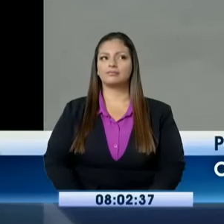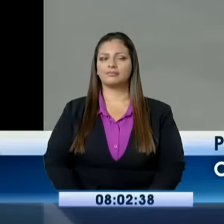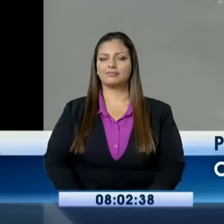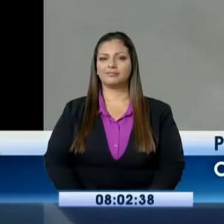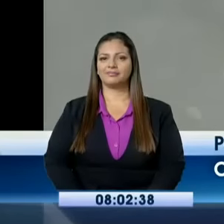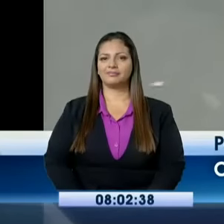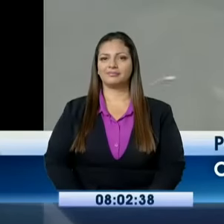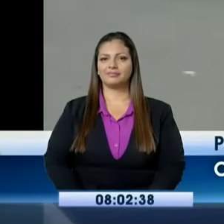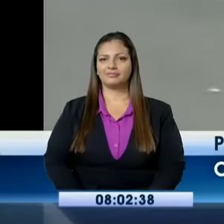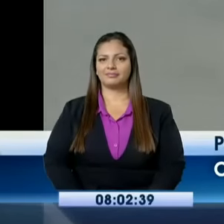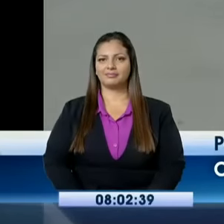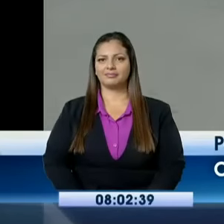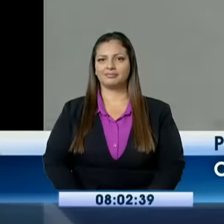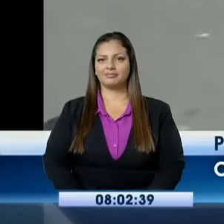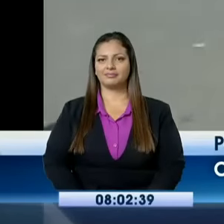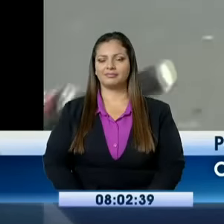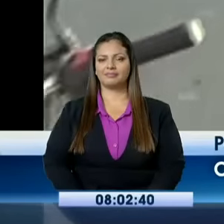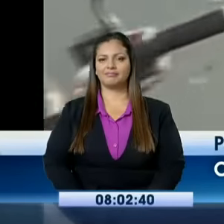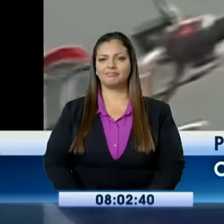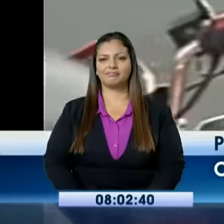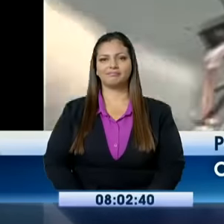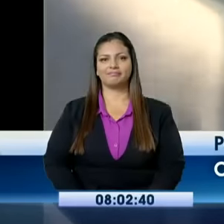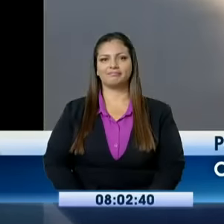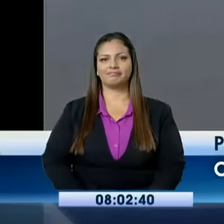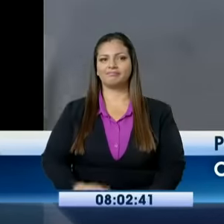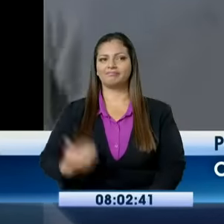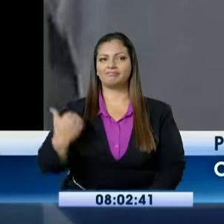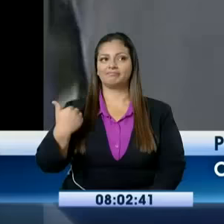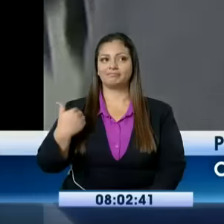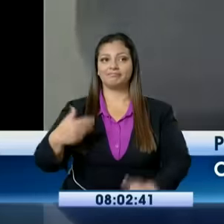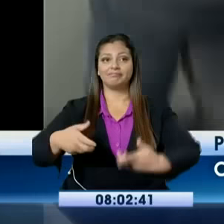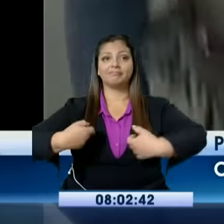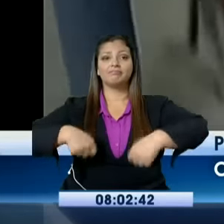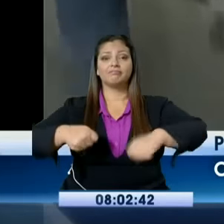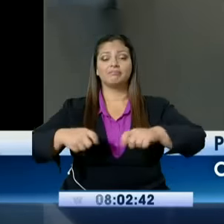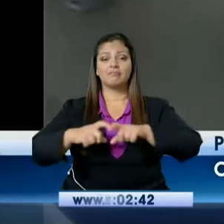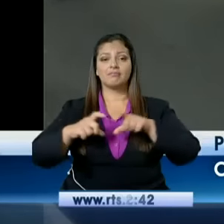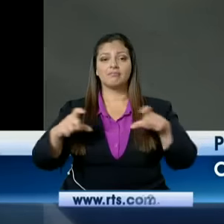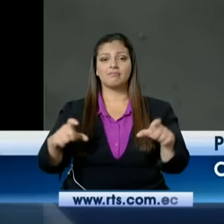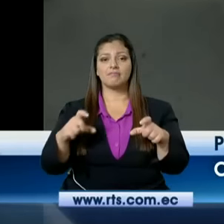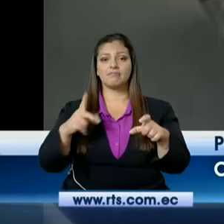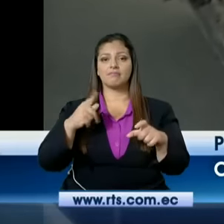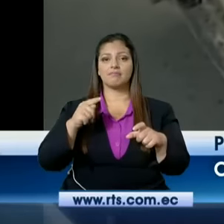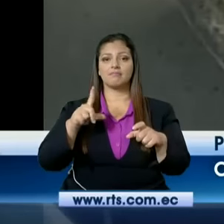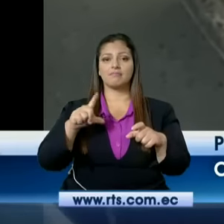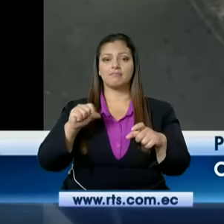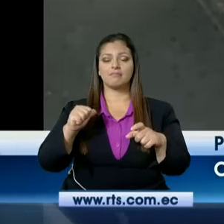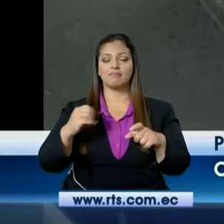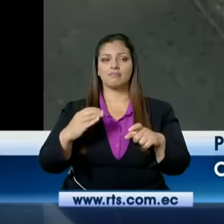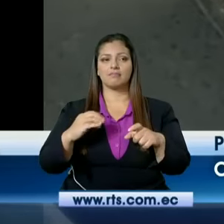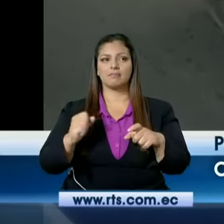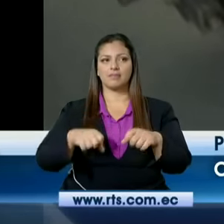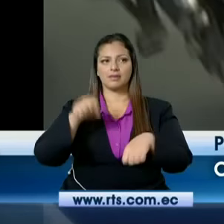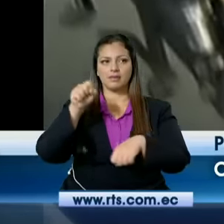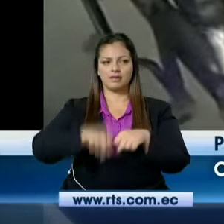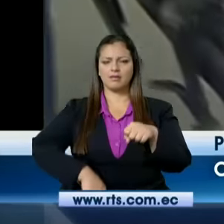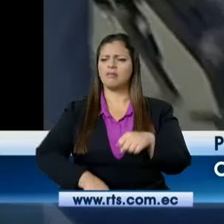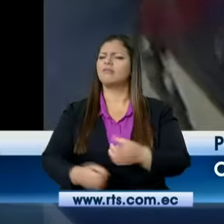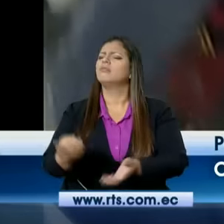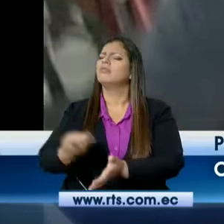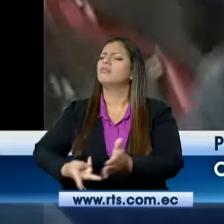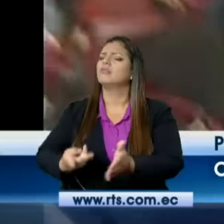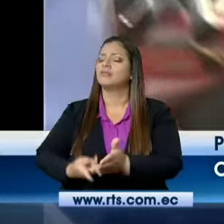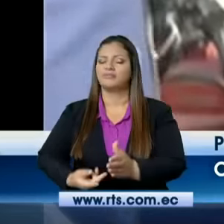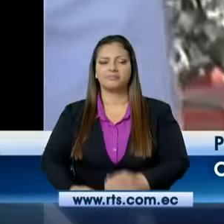el señor de aquí fue multado porque no tiene una la placa partida. Señor, ¿qué le pasó a su placa? Lo que sucede es que hubo un pequeño accidente y se me dañó la